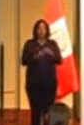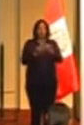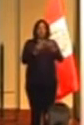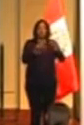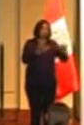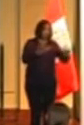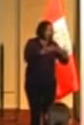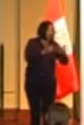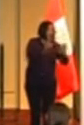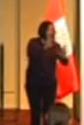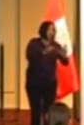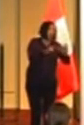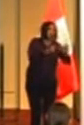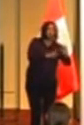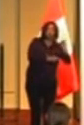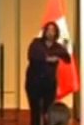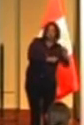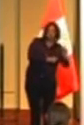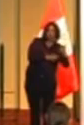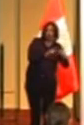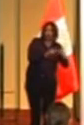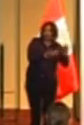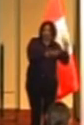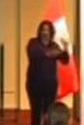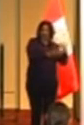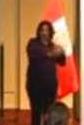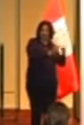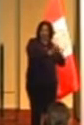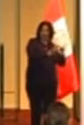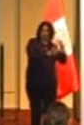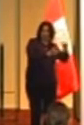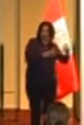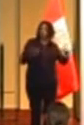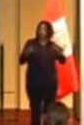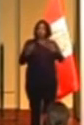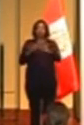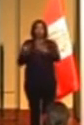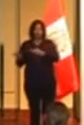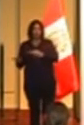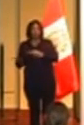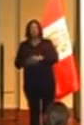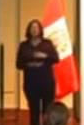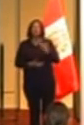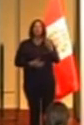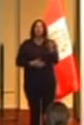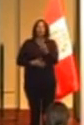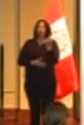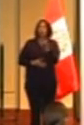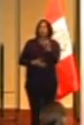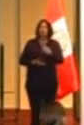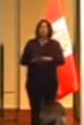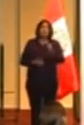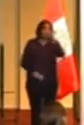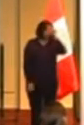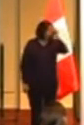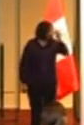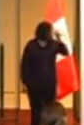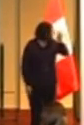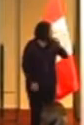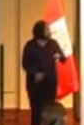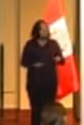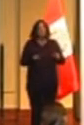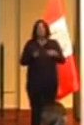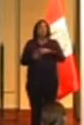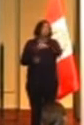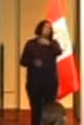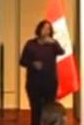el 61%, con las cosas que hemos hablado hace un momento. Pero no solamente hemos tenido estos reconocimientos, hemos tenido